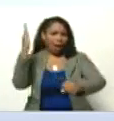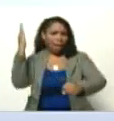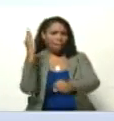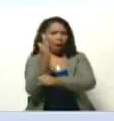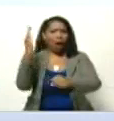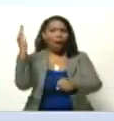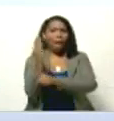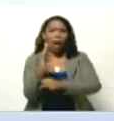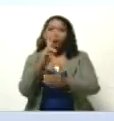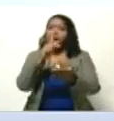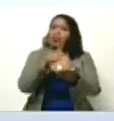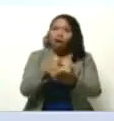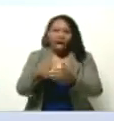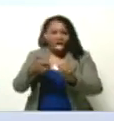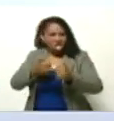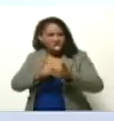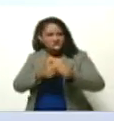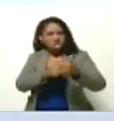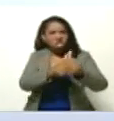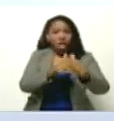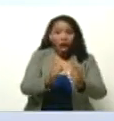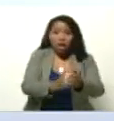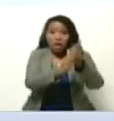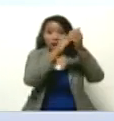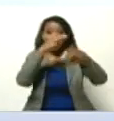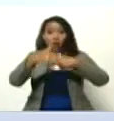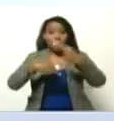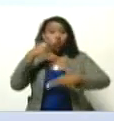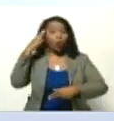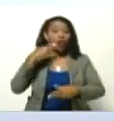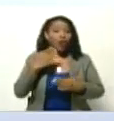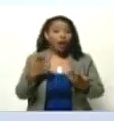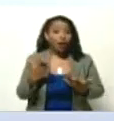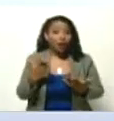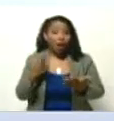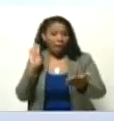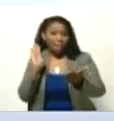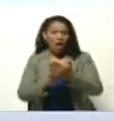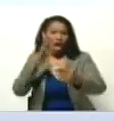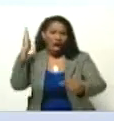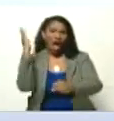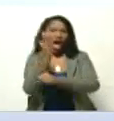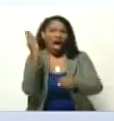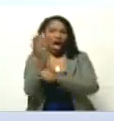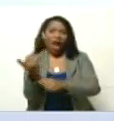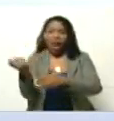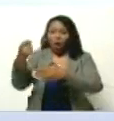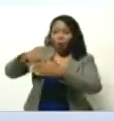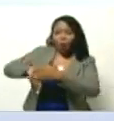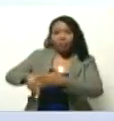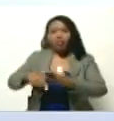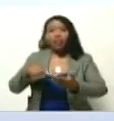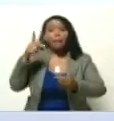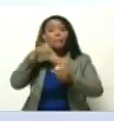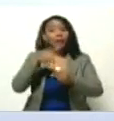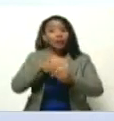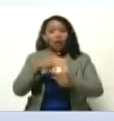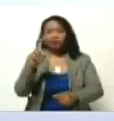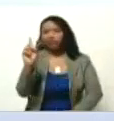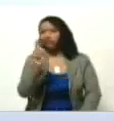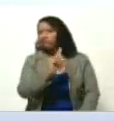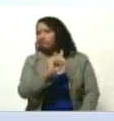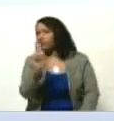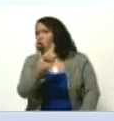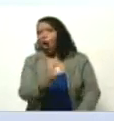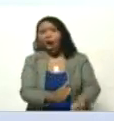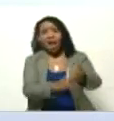y llega y persigue a los líderes de la revolución bolivariana y le aplica sanciones a las cuentas de PDVSA. No, no es a los